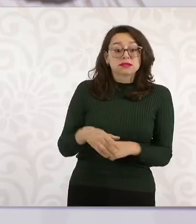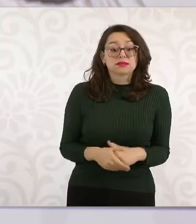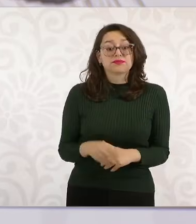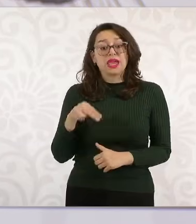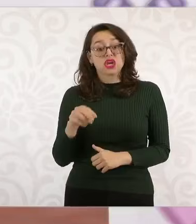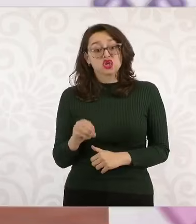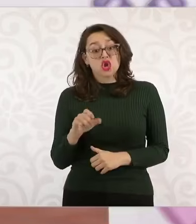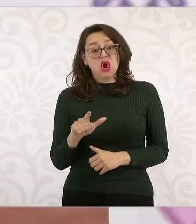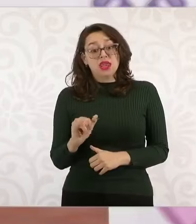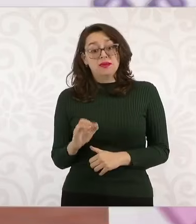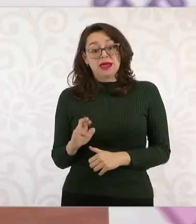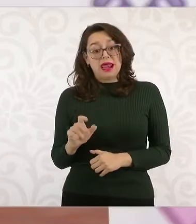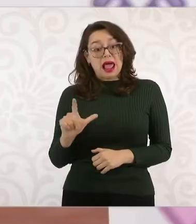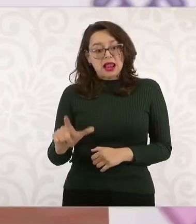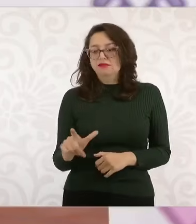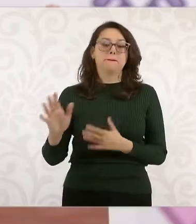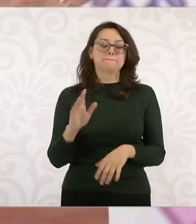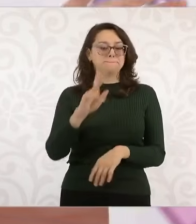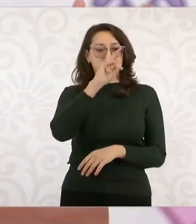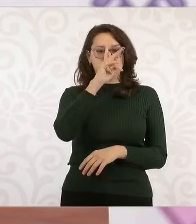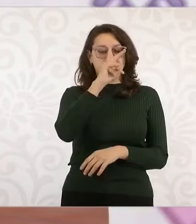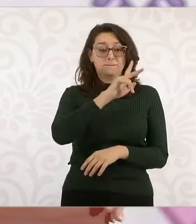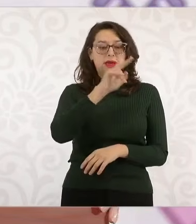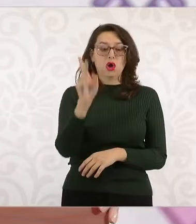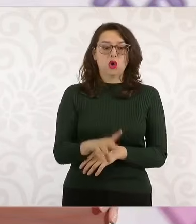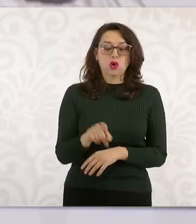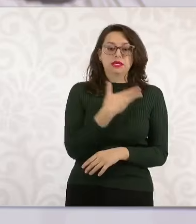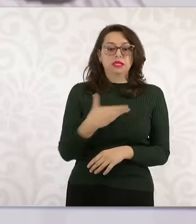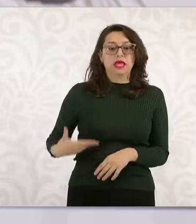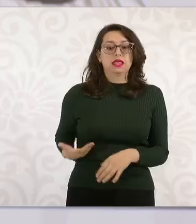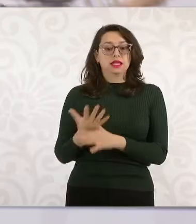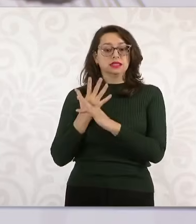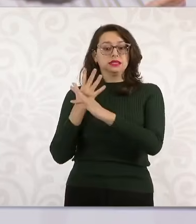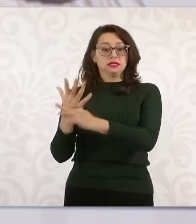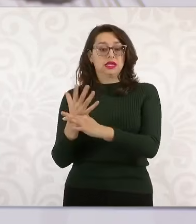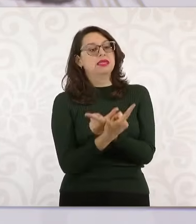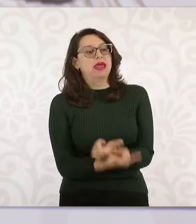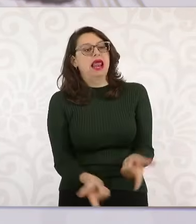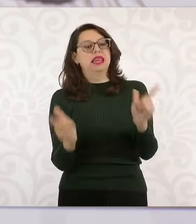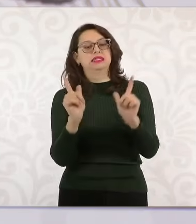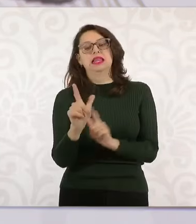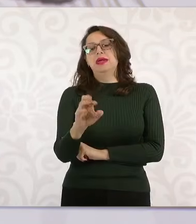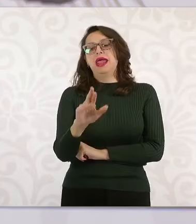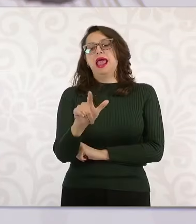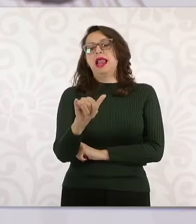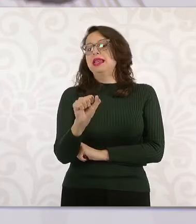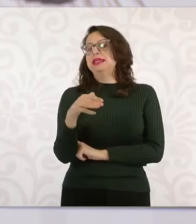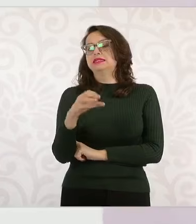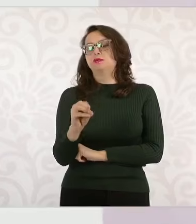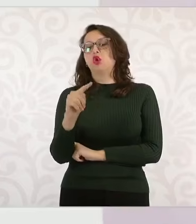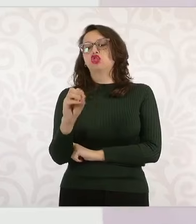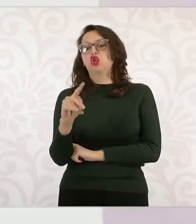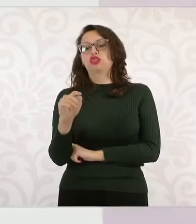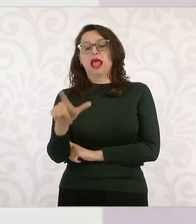neoliberal, sino a algo todavía más excesivo, que le llama su presidente al liberalismo total, que no es libertad, es